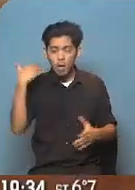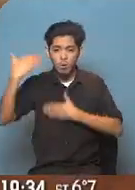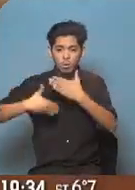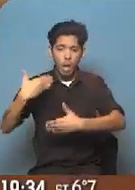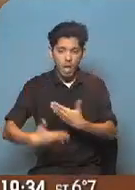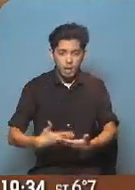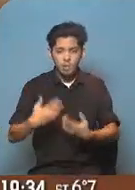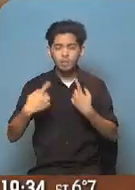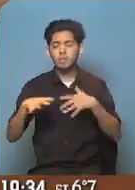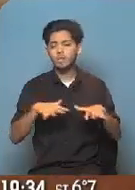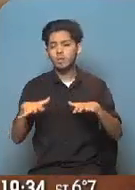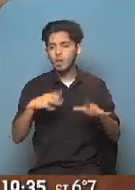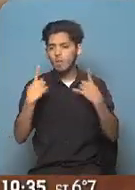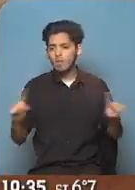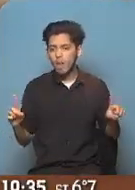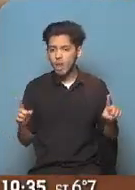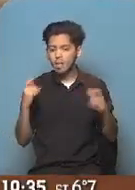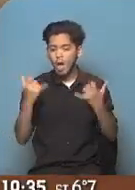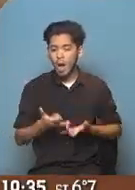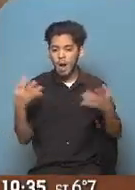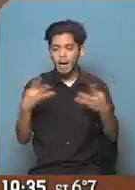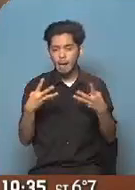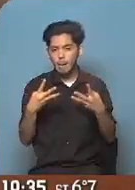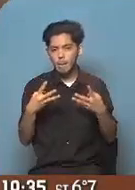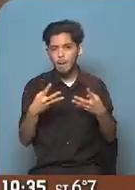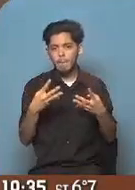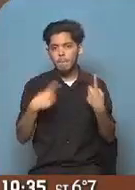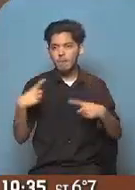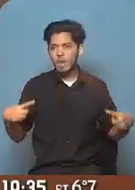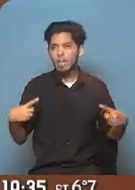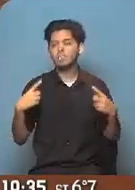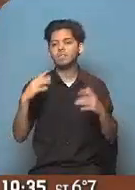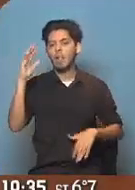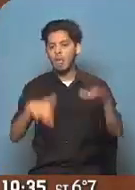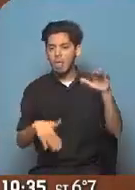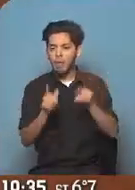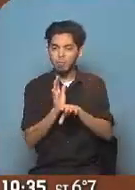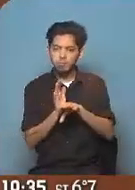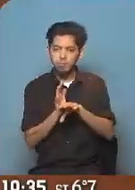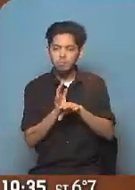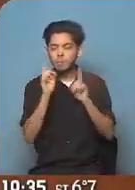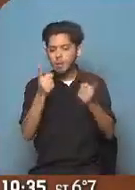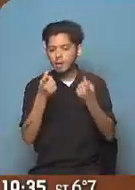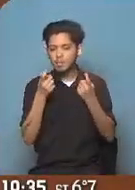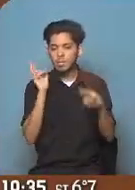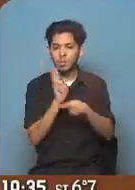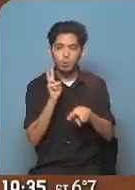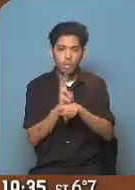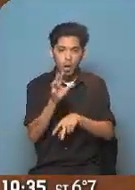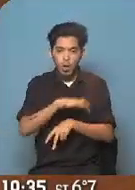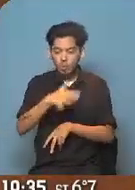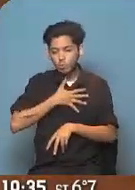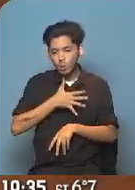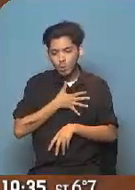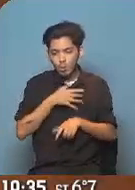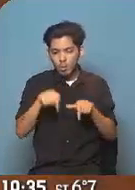situaciones distintas donde hay guerras asimétricas en donde se produce además la necesidad de custodiar los espacios soberanos que